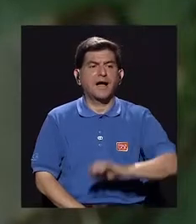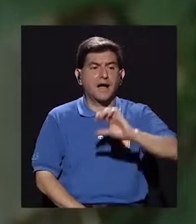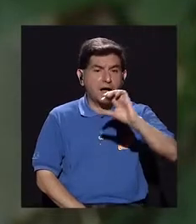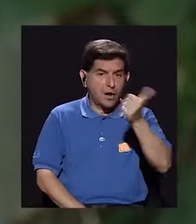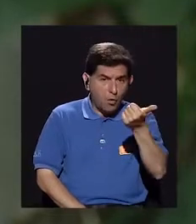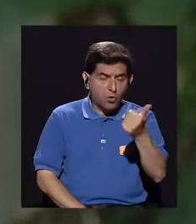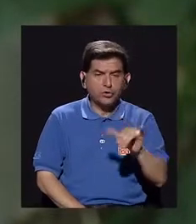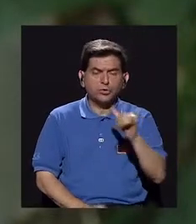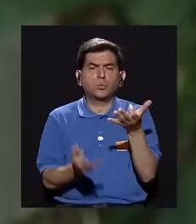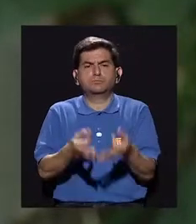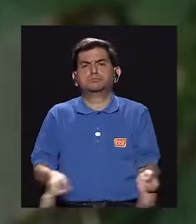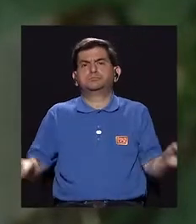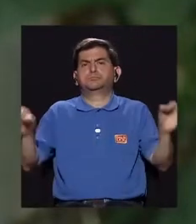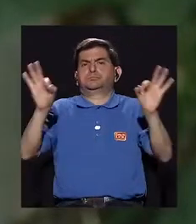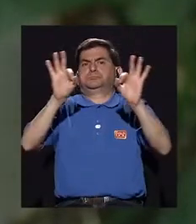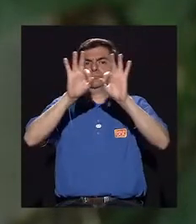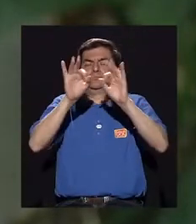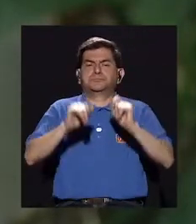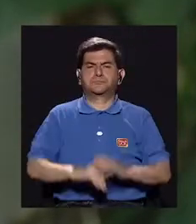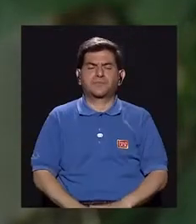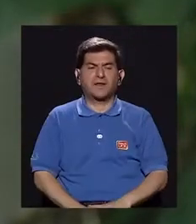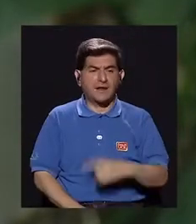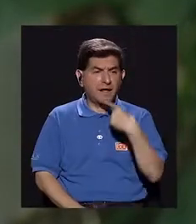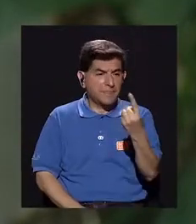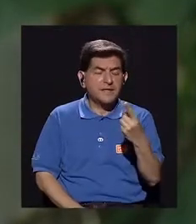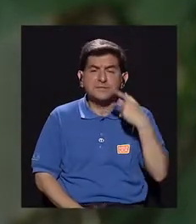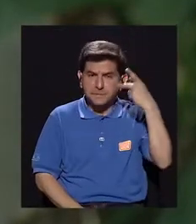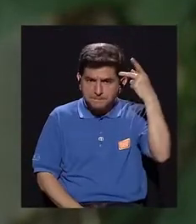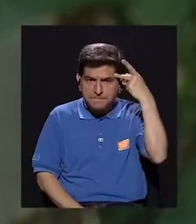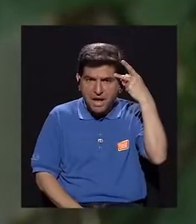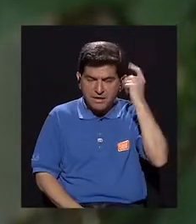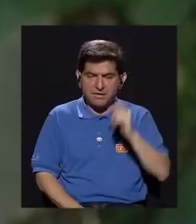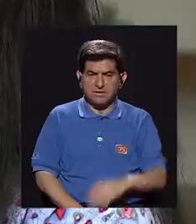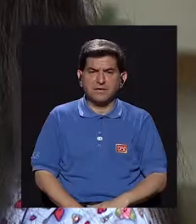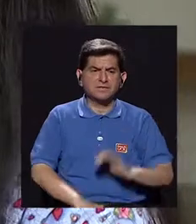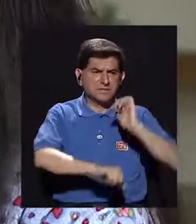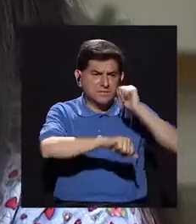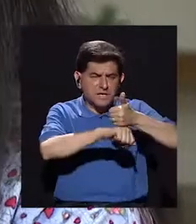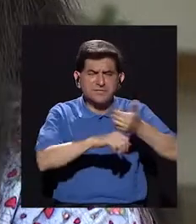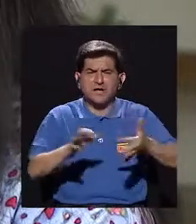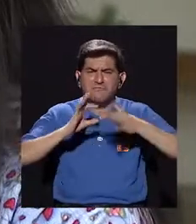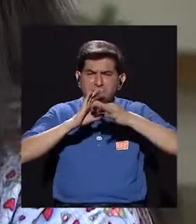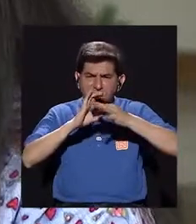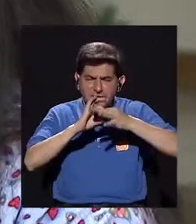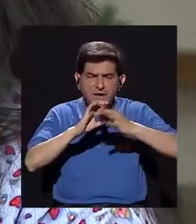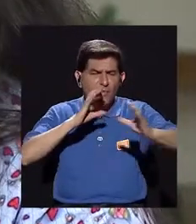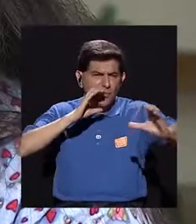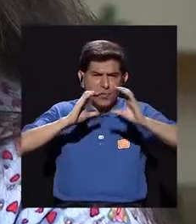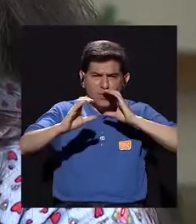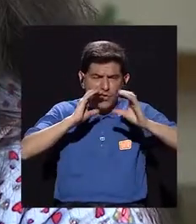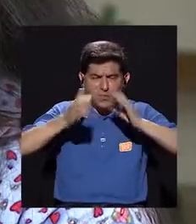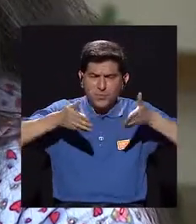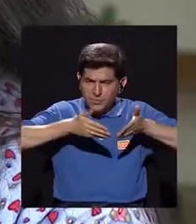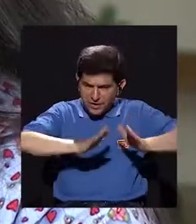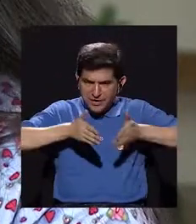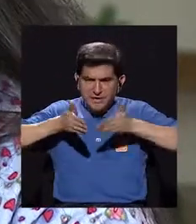Otra cosa también que es muy importante es decirle a los papás que establezcan un vínculo y una comunicación con sus hijos,